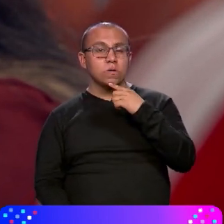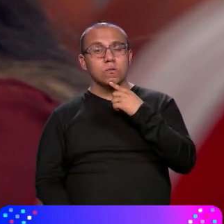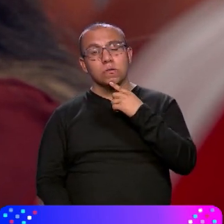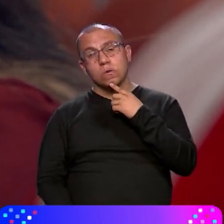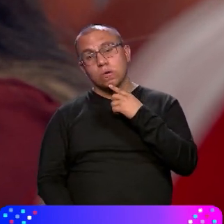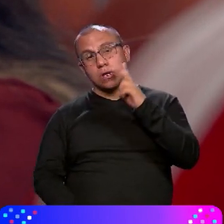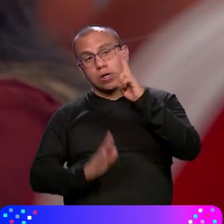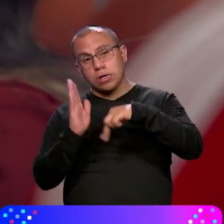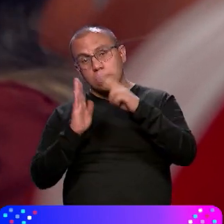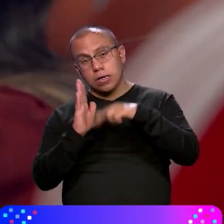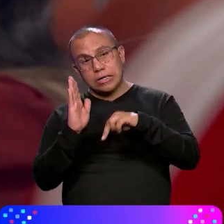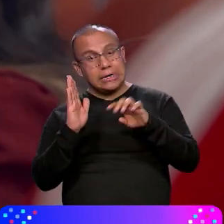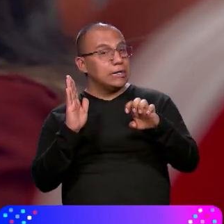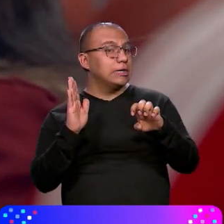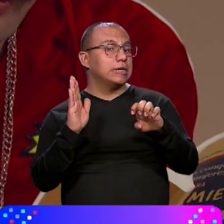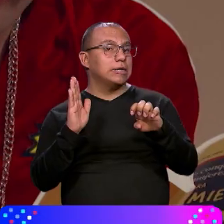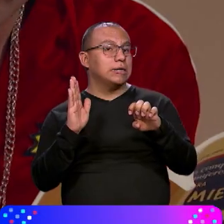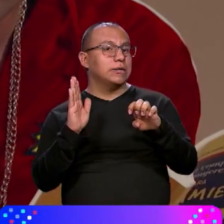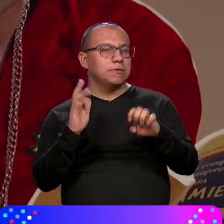leyendo un libro.